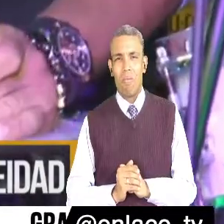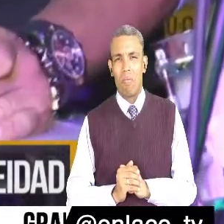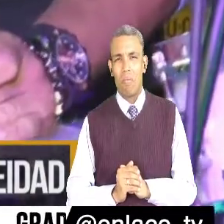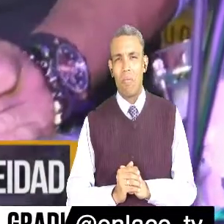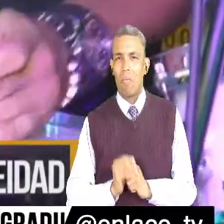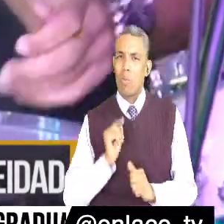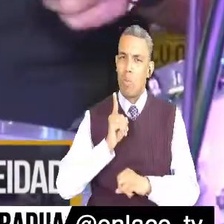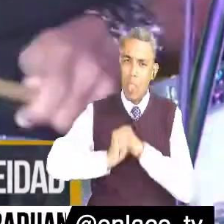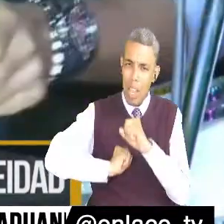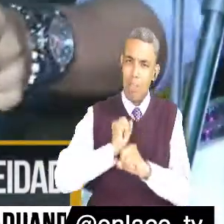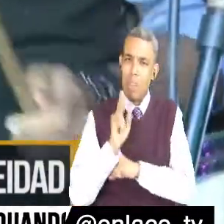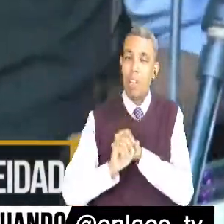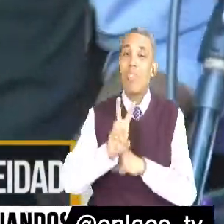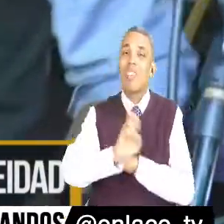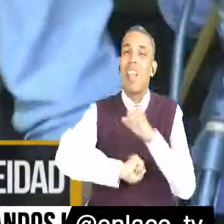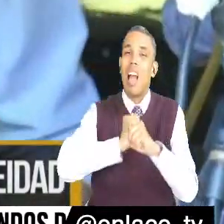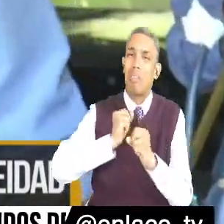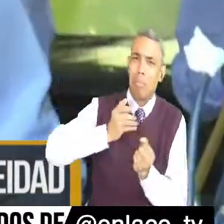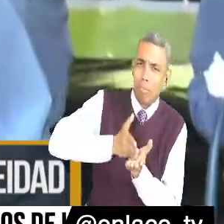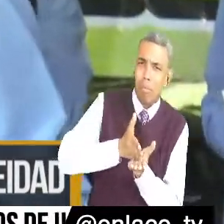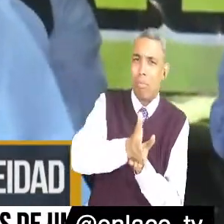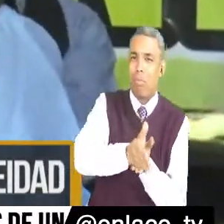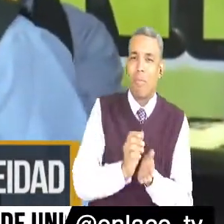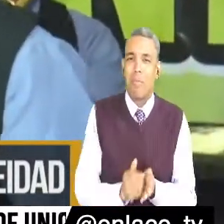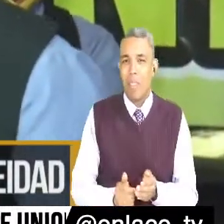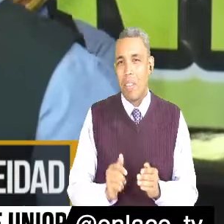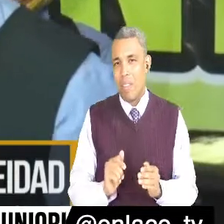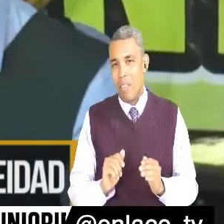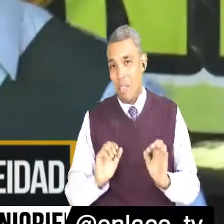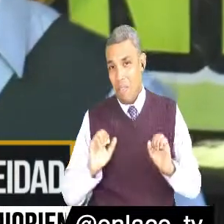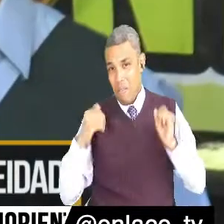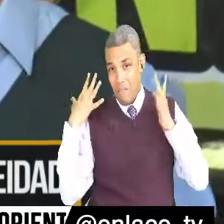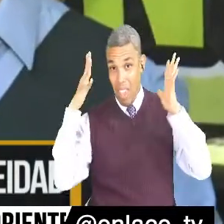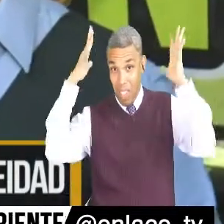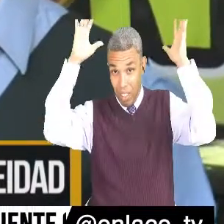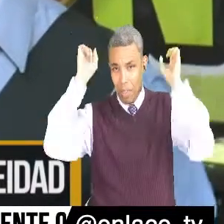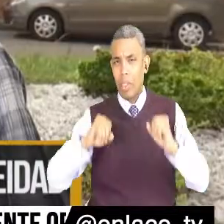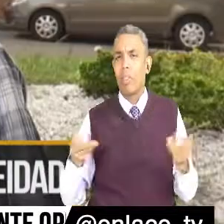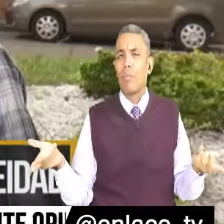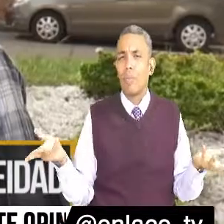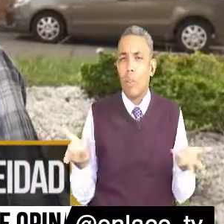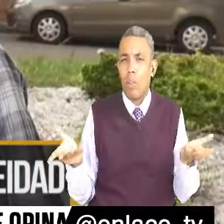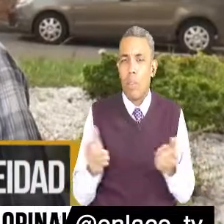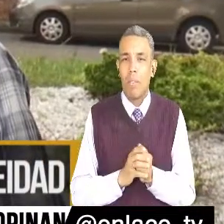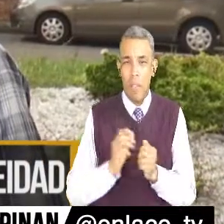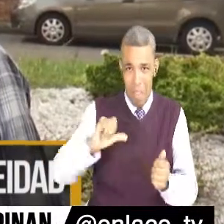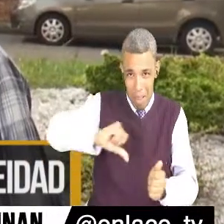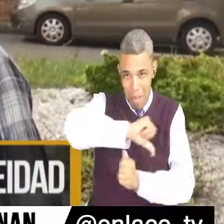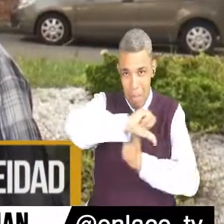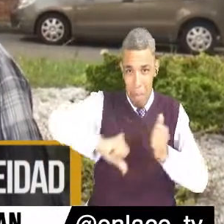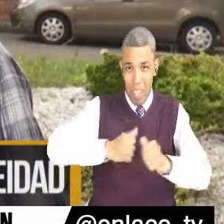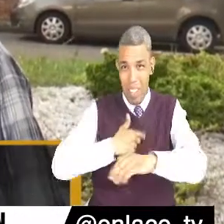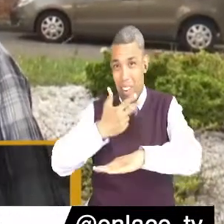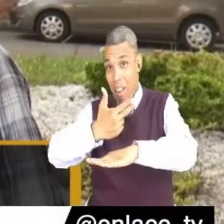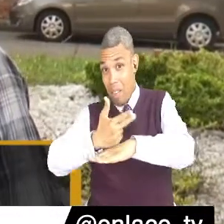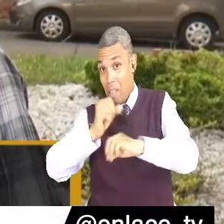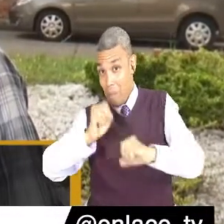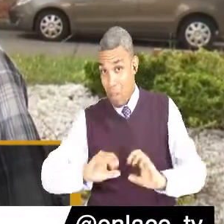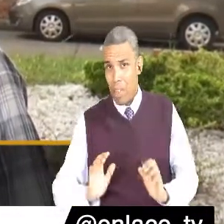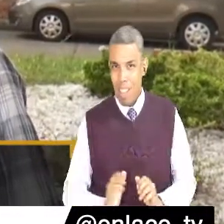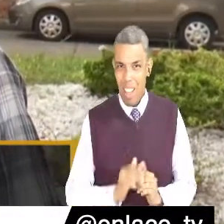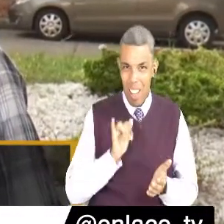fiesta de la barranqueñidad. Todo el mundo debe de volcarse este año allá al Parque de la Vida para que participen de una gran fiesta, porque de